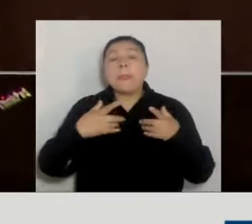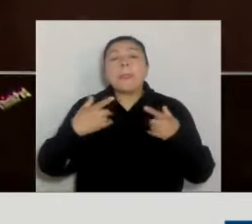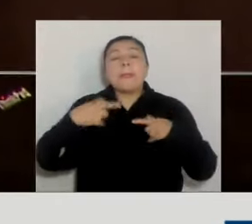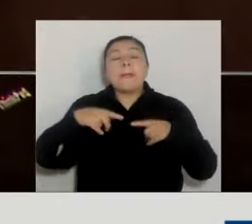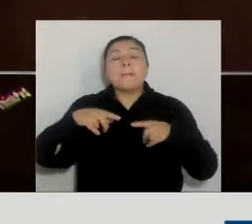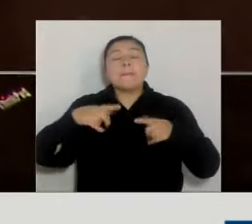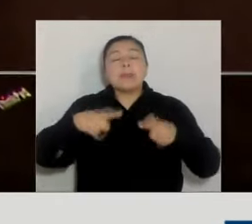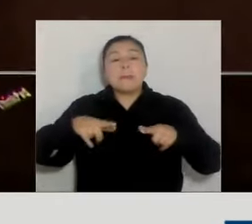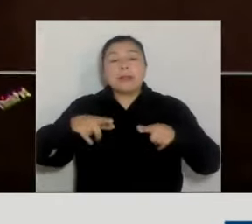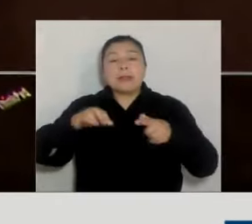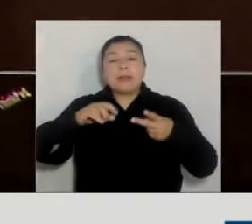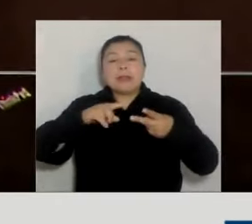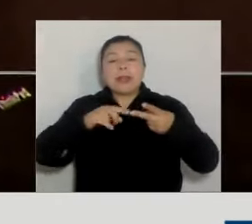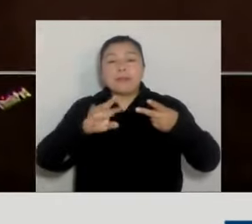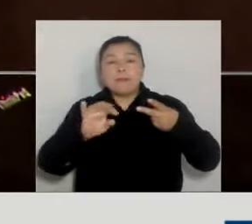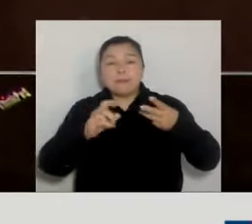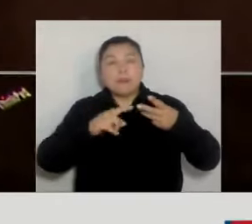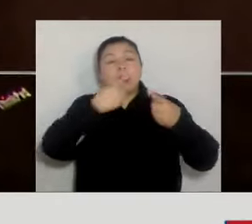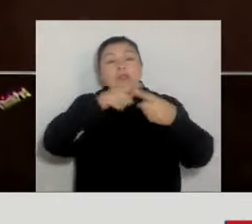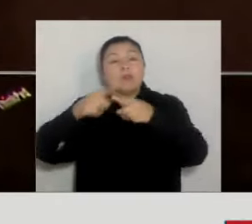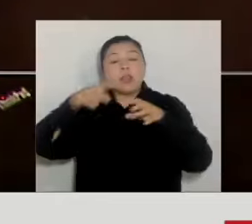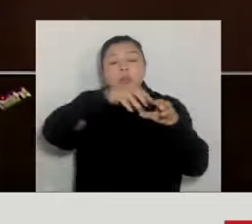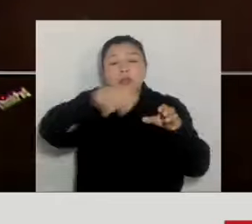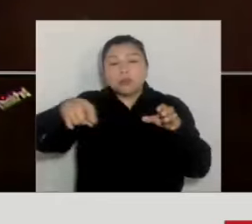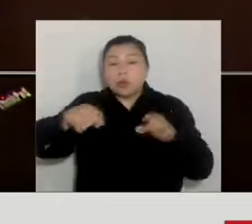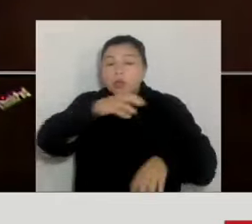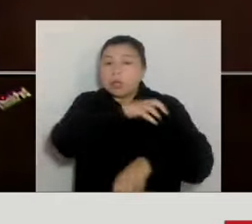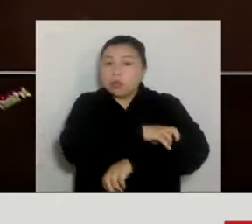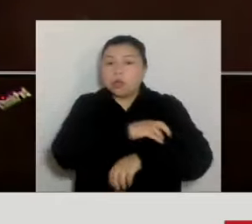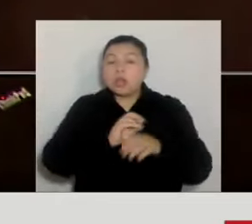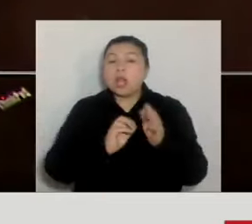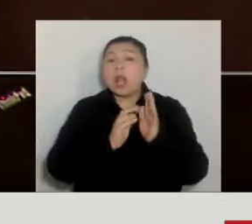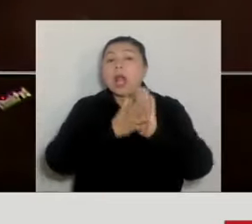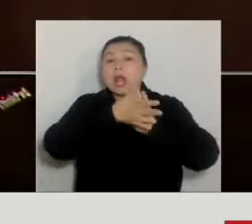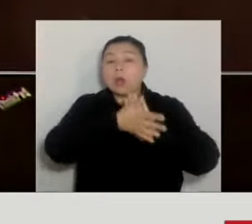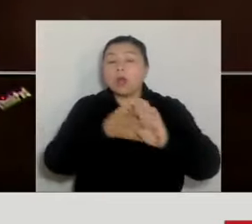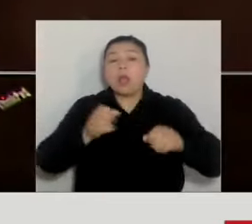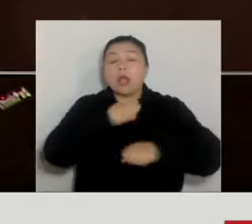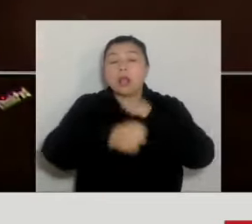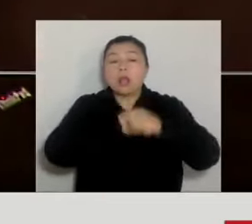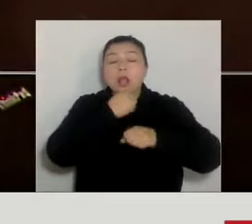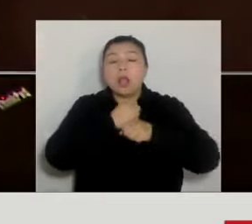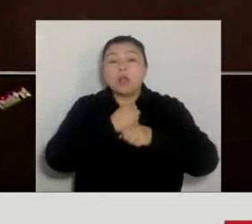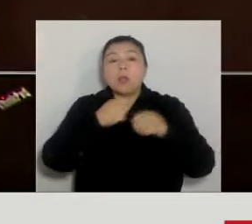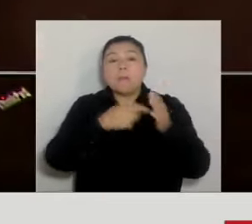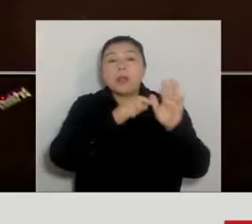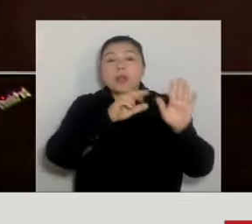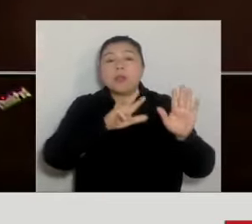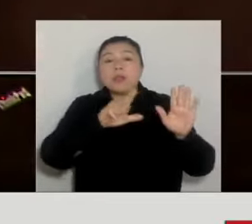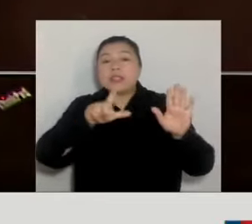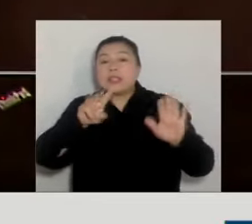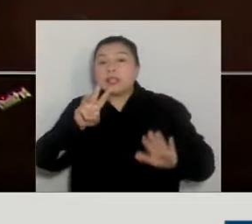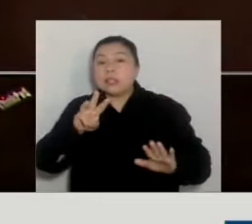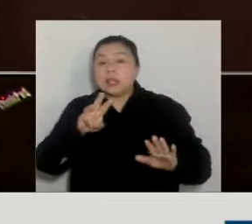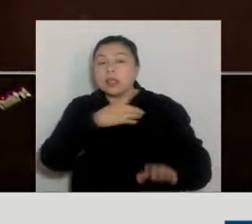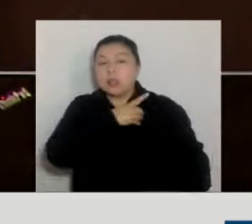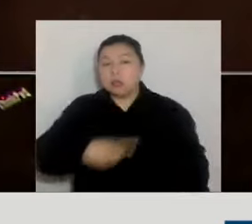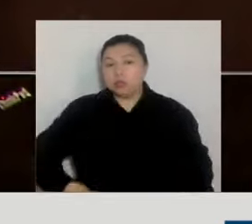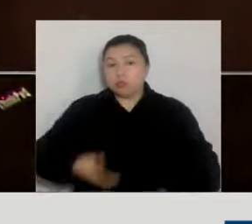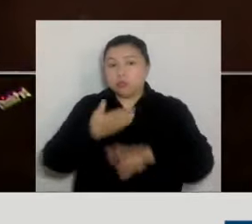traiguén Victoria y cura cautín región de la araucanía en el año 1973 a solicitud del diputado Cristian